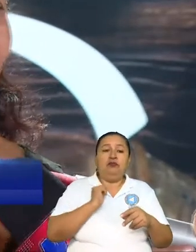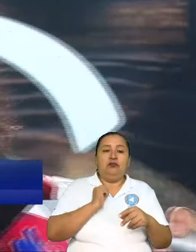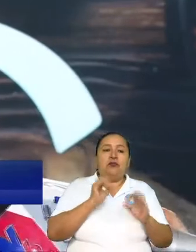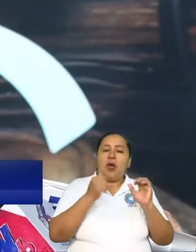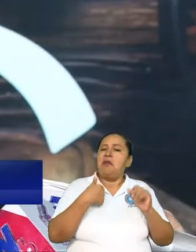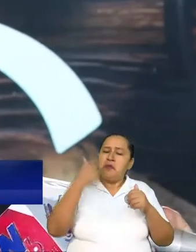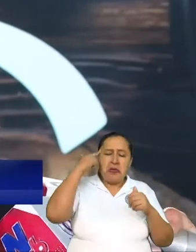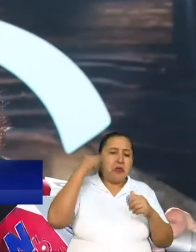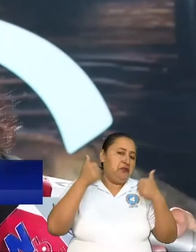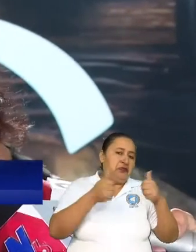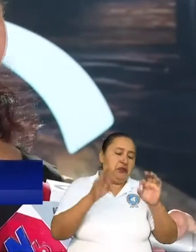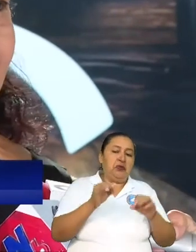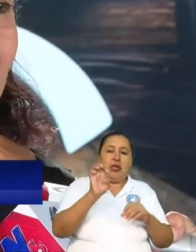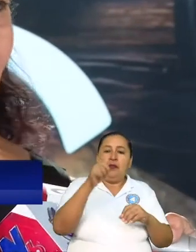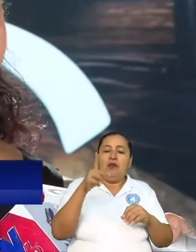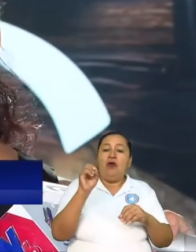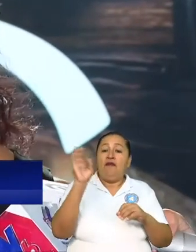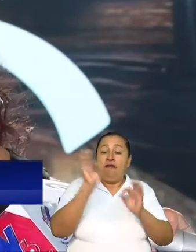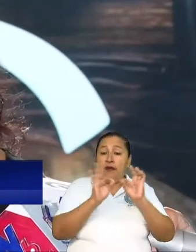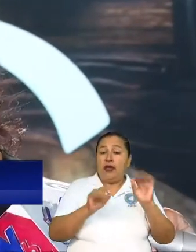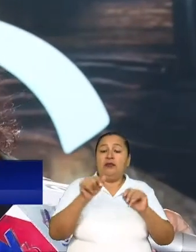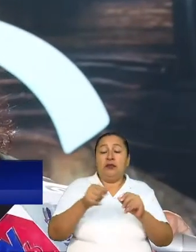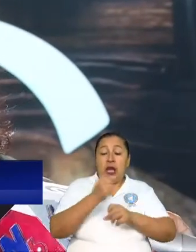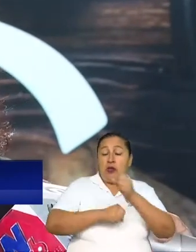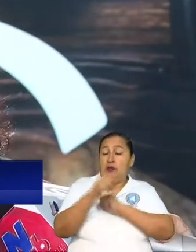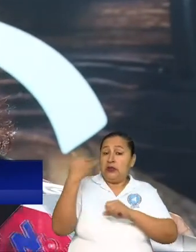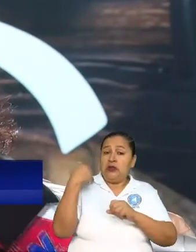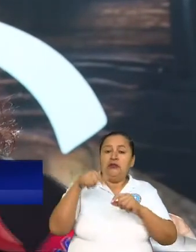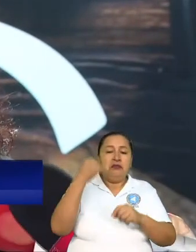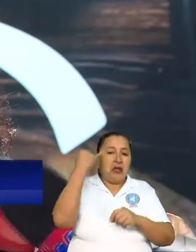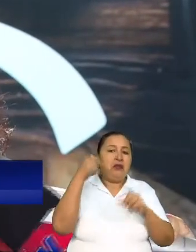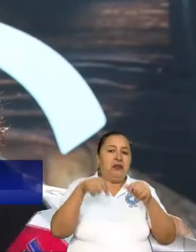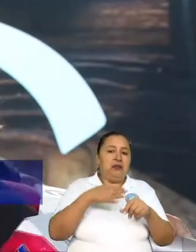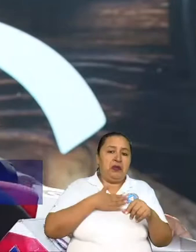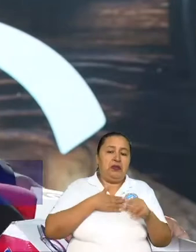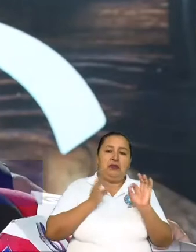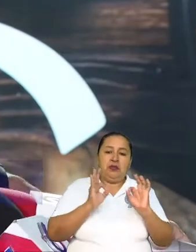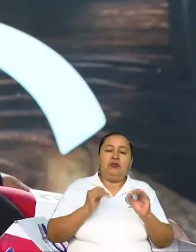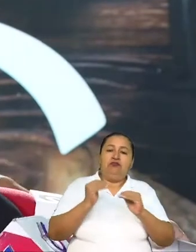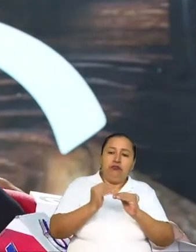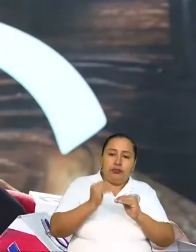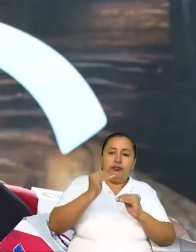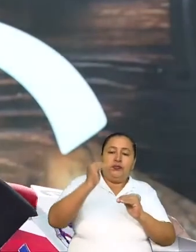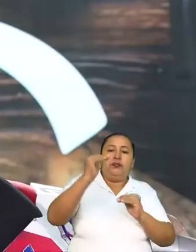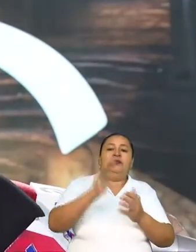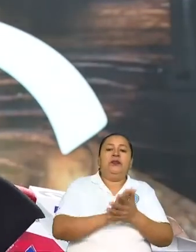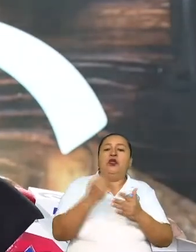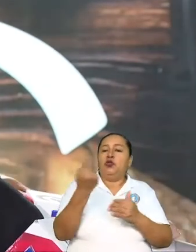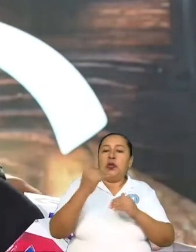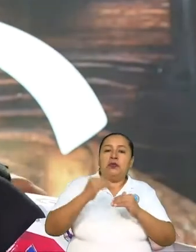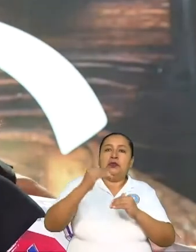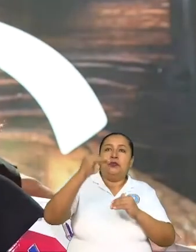porque desde el año pasado que se hizo la iniciativa, para mí ha sido de crecimiento, solo de